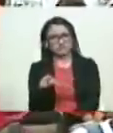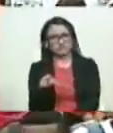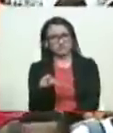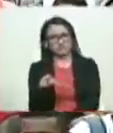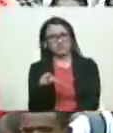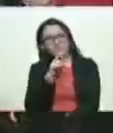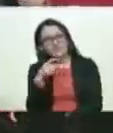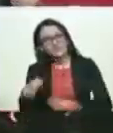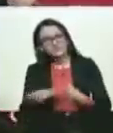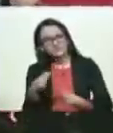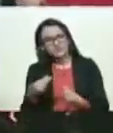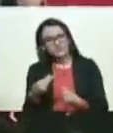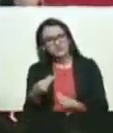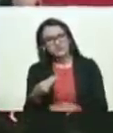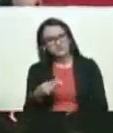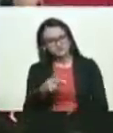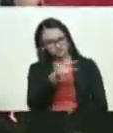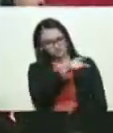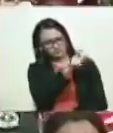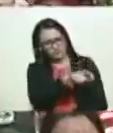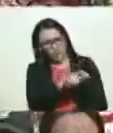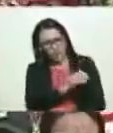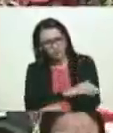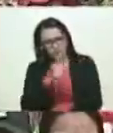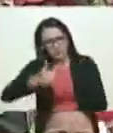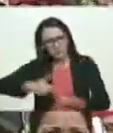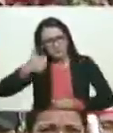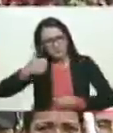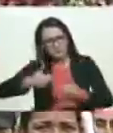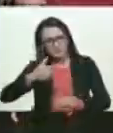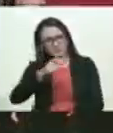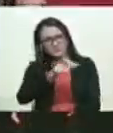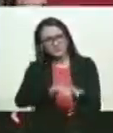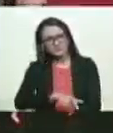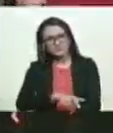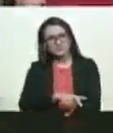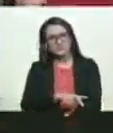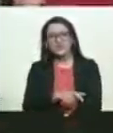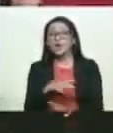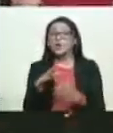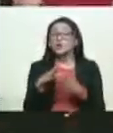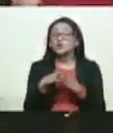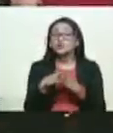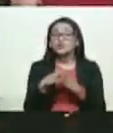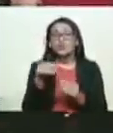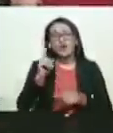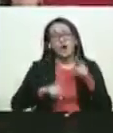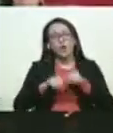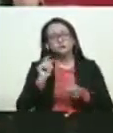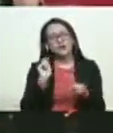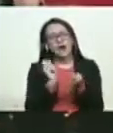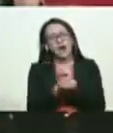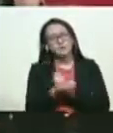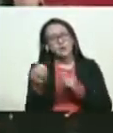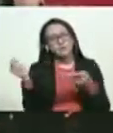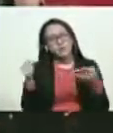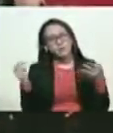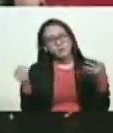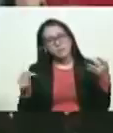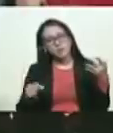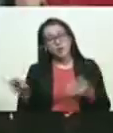quién lo va a hacer henry falcón todos los cambios que necesita venezuela en la